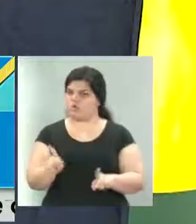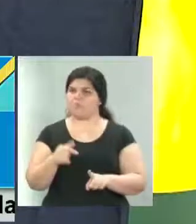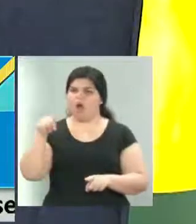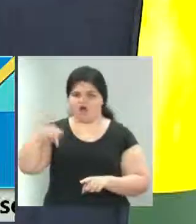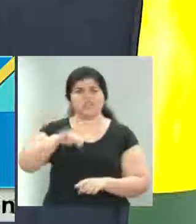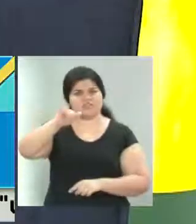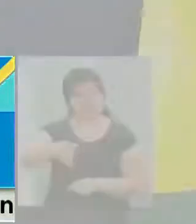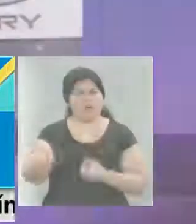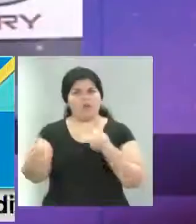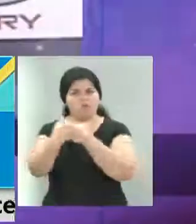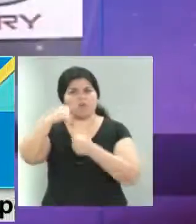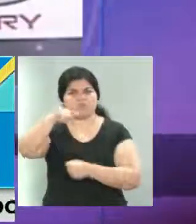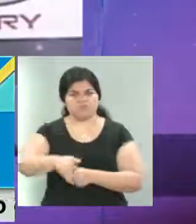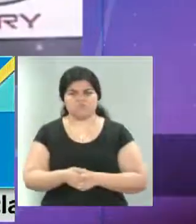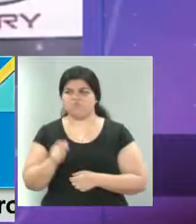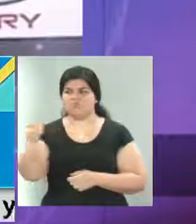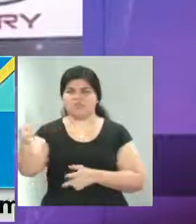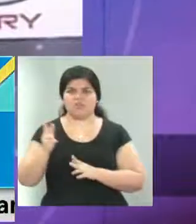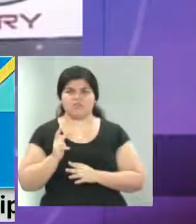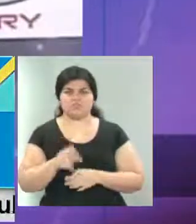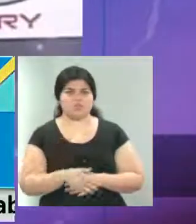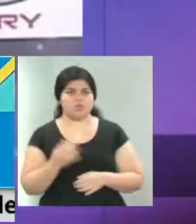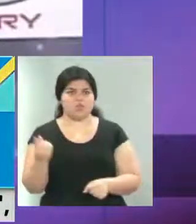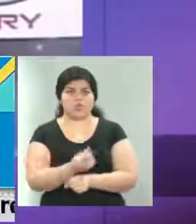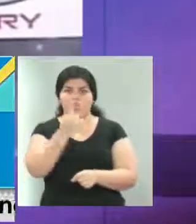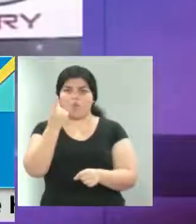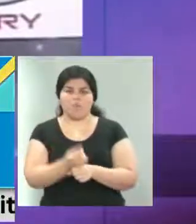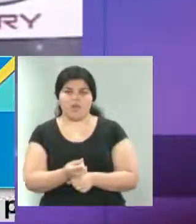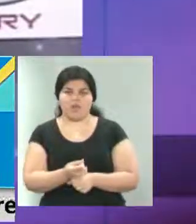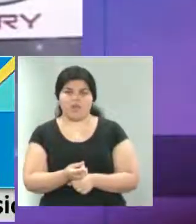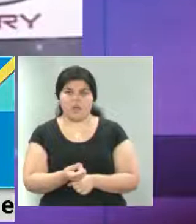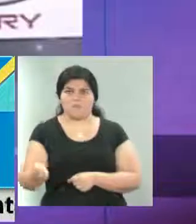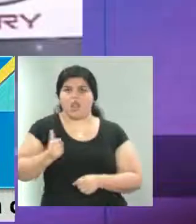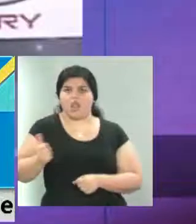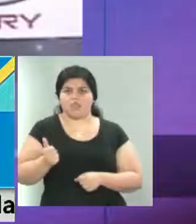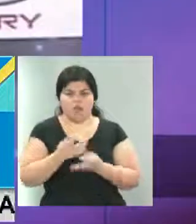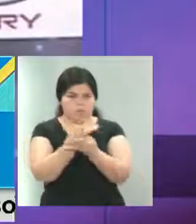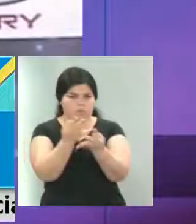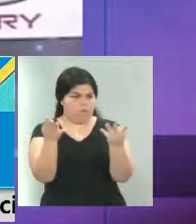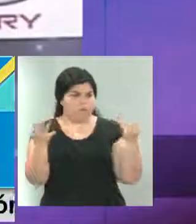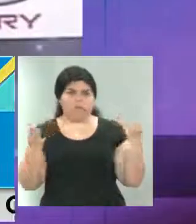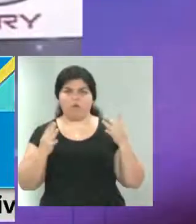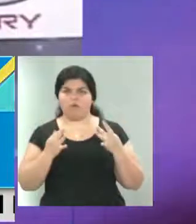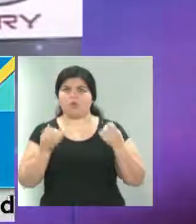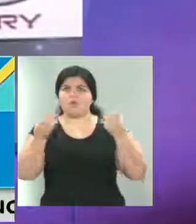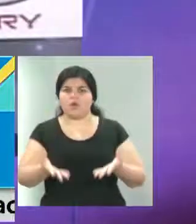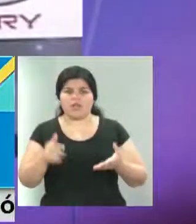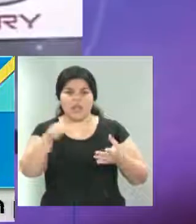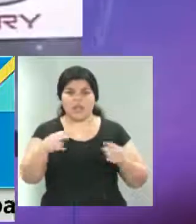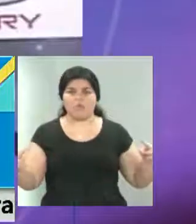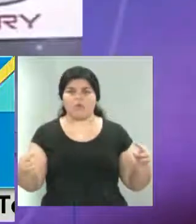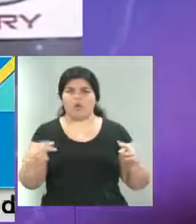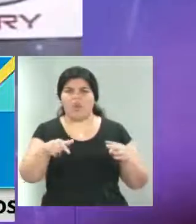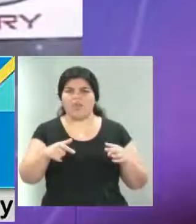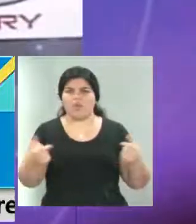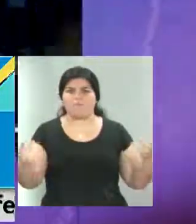derecha. Dijo, no podemos militarizar la ciudad cada vez que haya un partido de fútbol. Claro. Un operativo como el G20, prácticamente